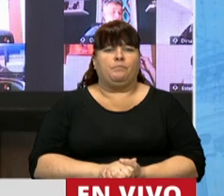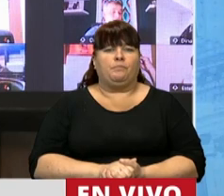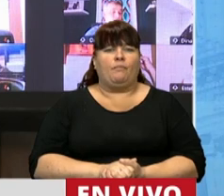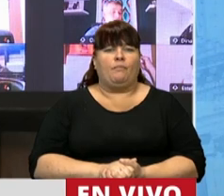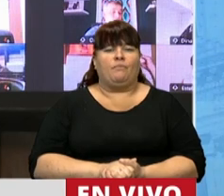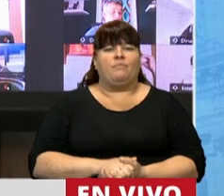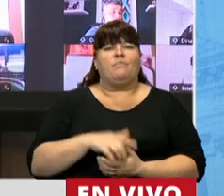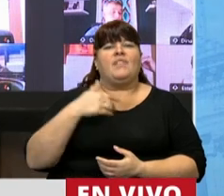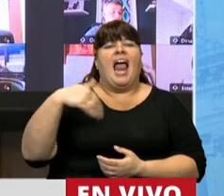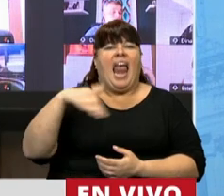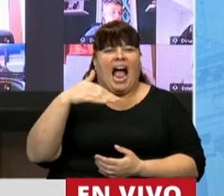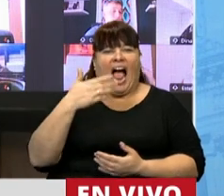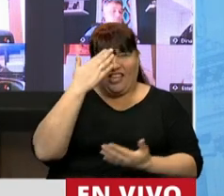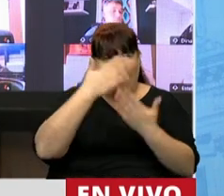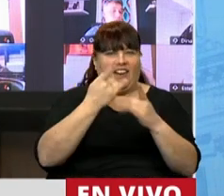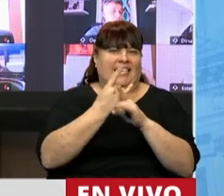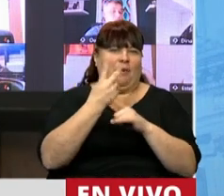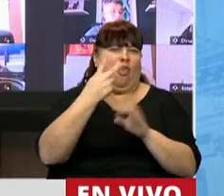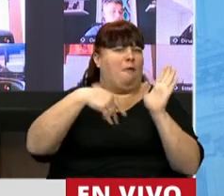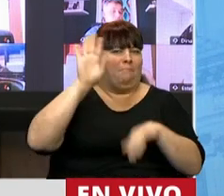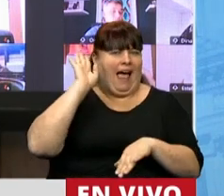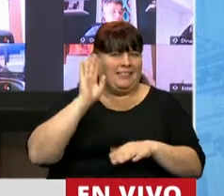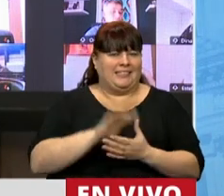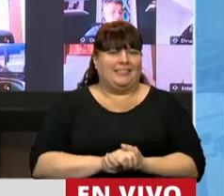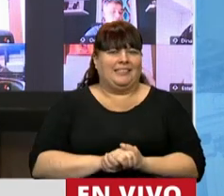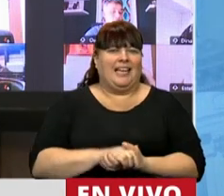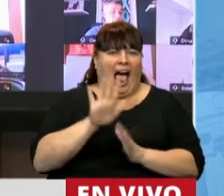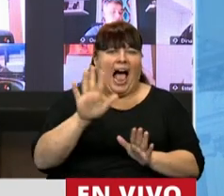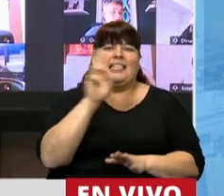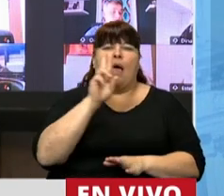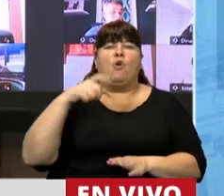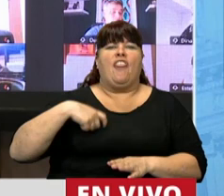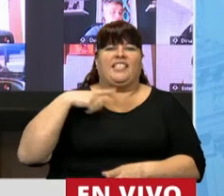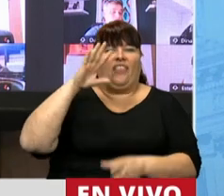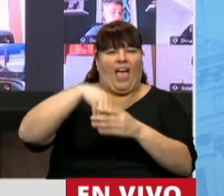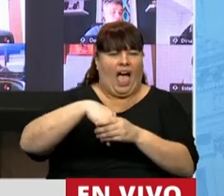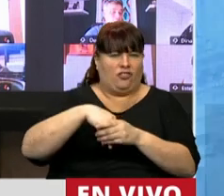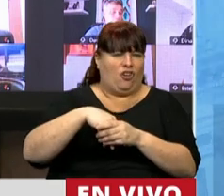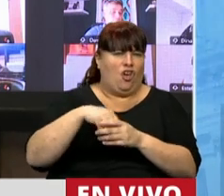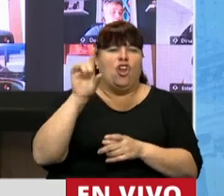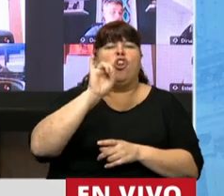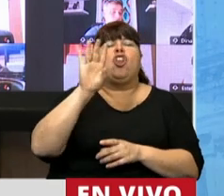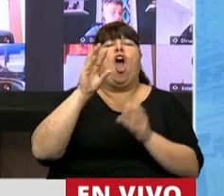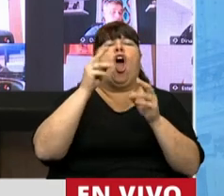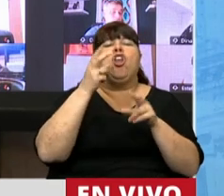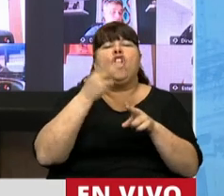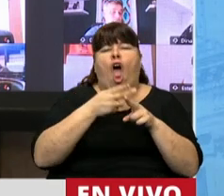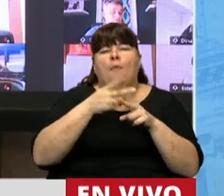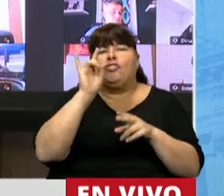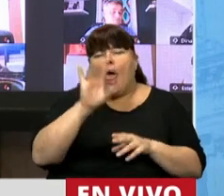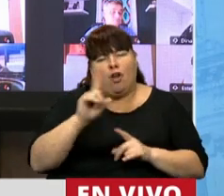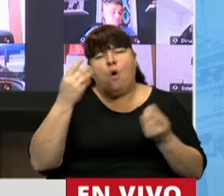en la calle, mano a mano, somos mucho más que dos y esos son las mujeres sindicalistas. No alcanzan los nombres, son